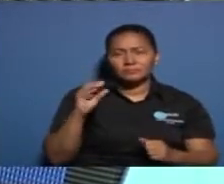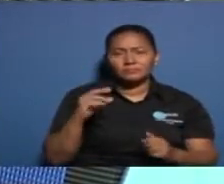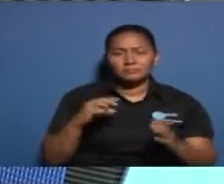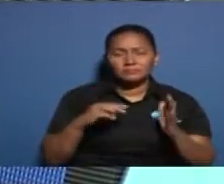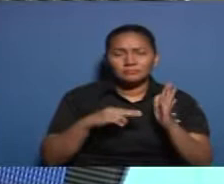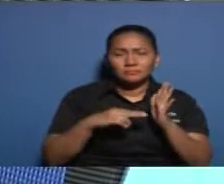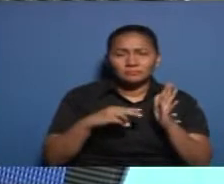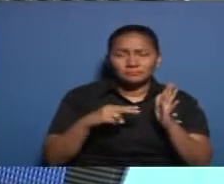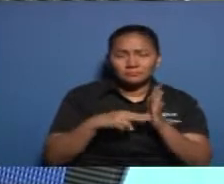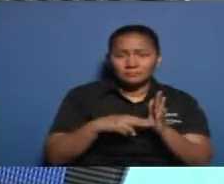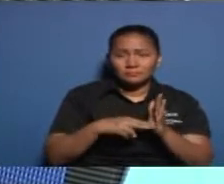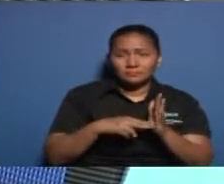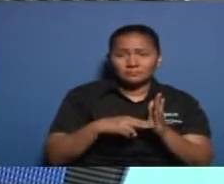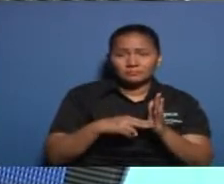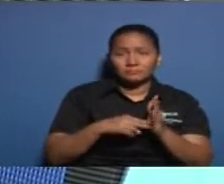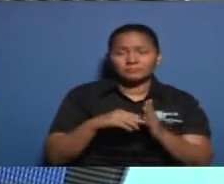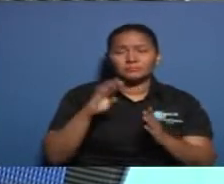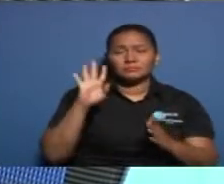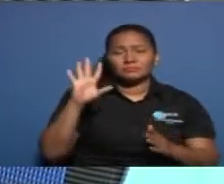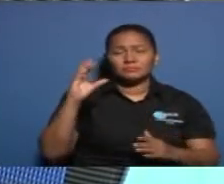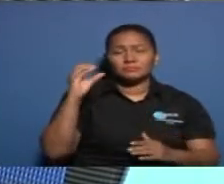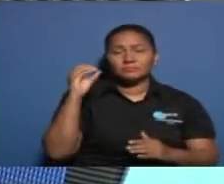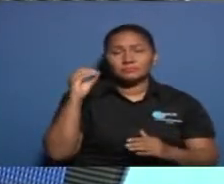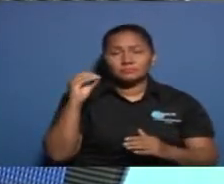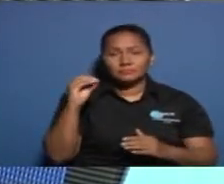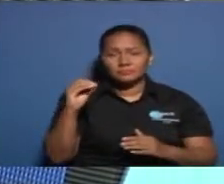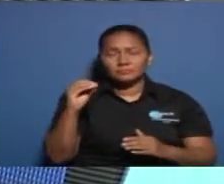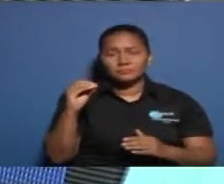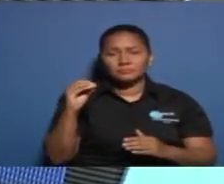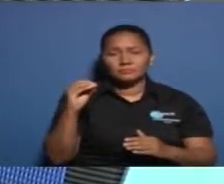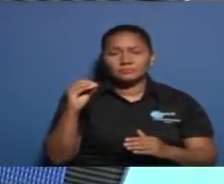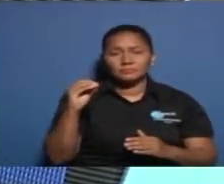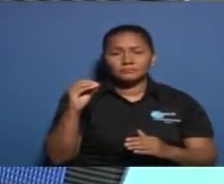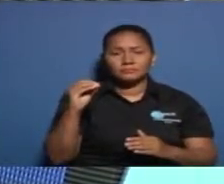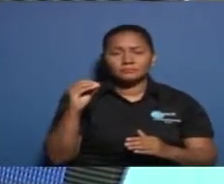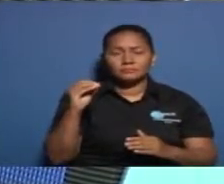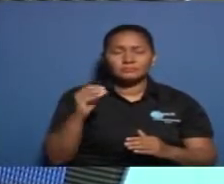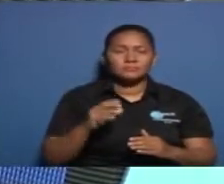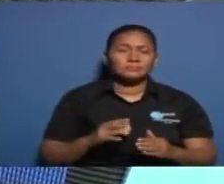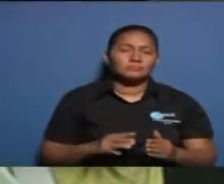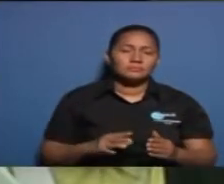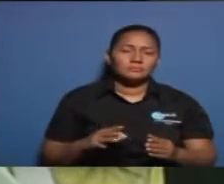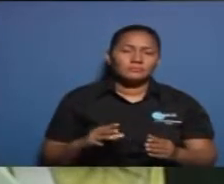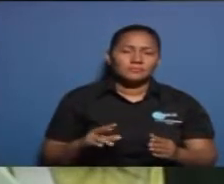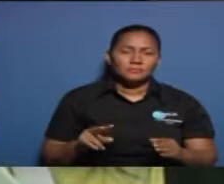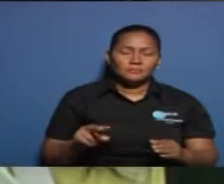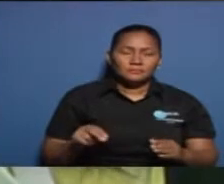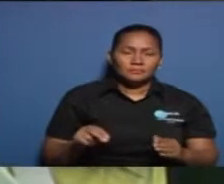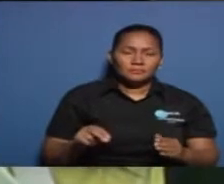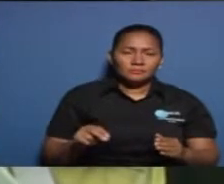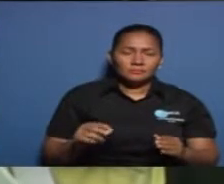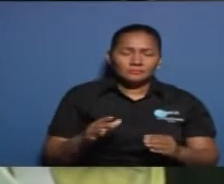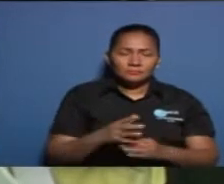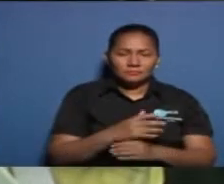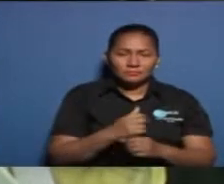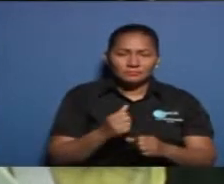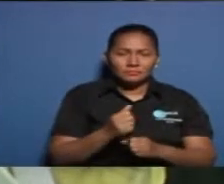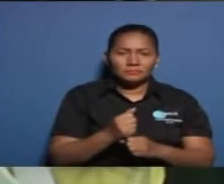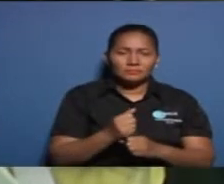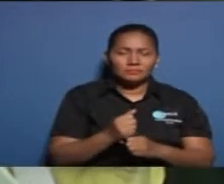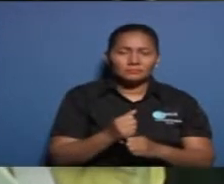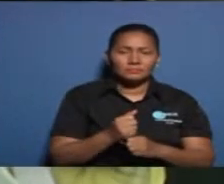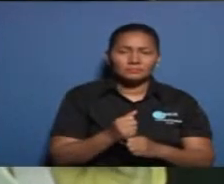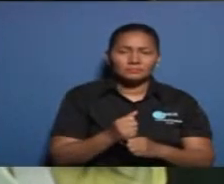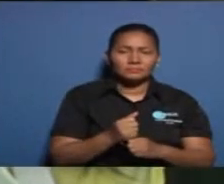de las profesiones al 2050 no se han creado todavía con sucedido y no han surgido pero van a ser van a estar